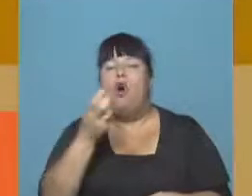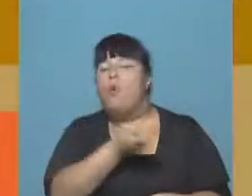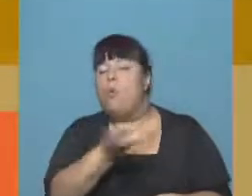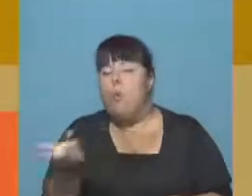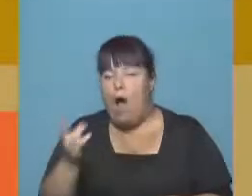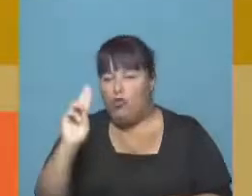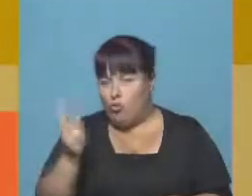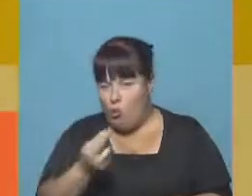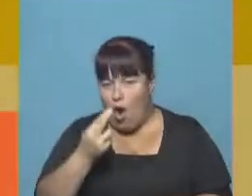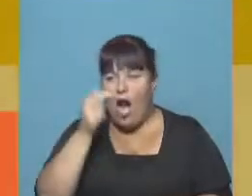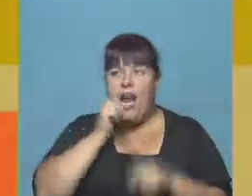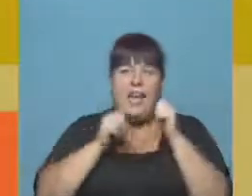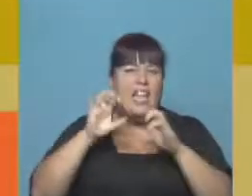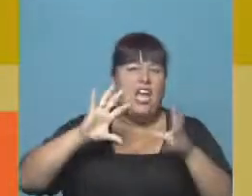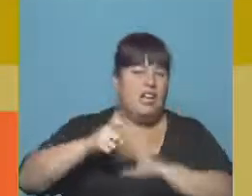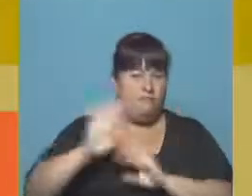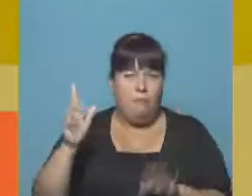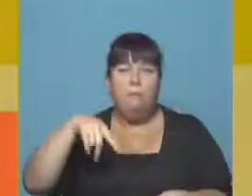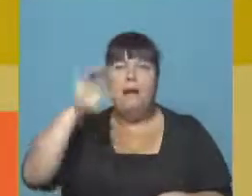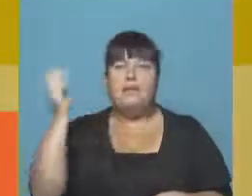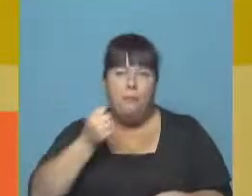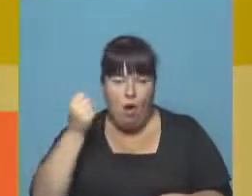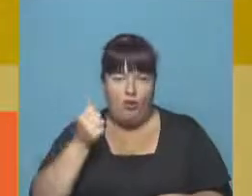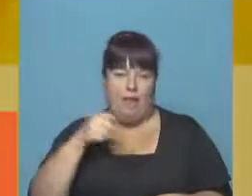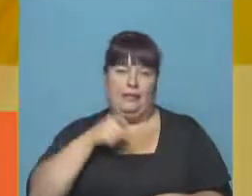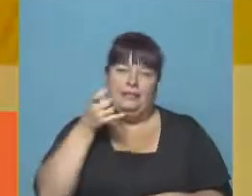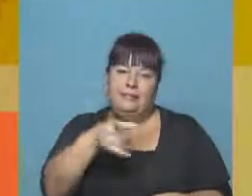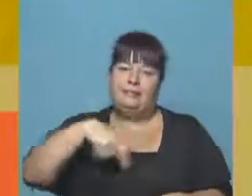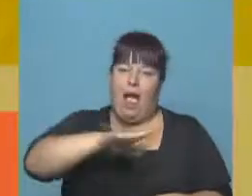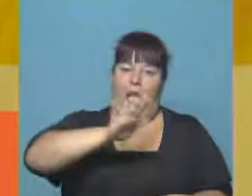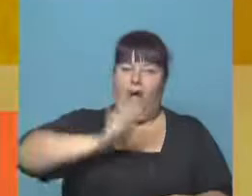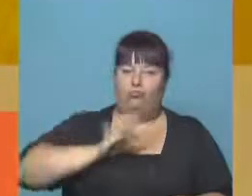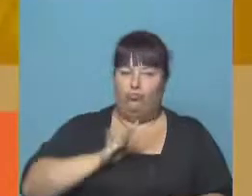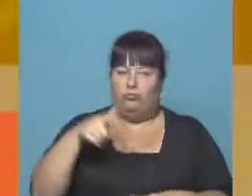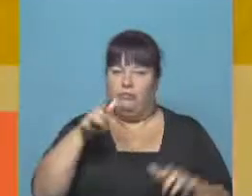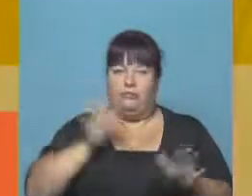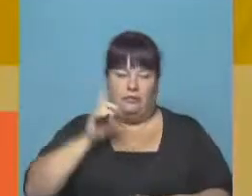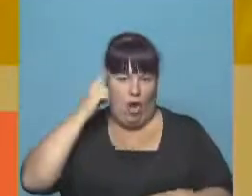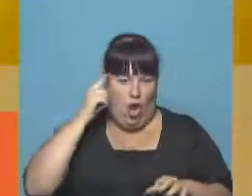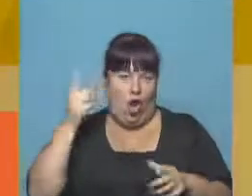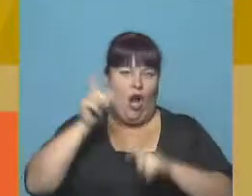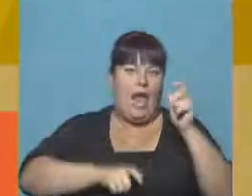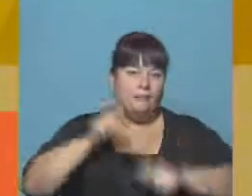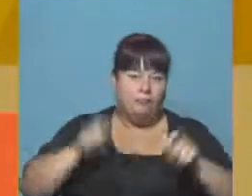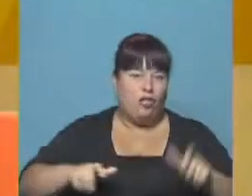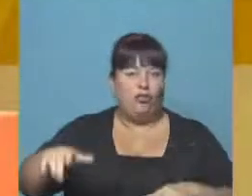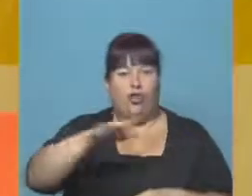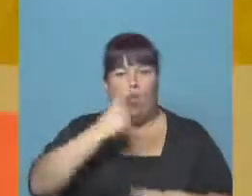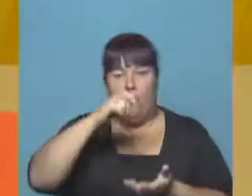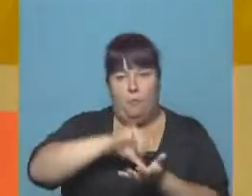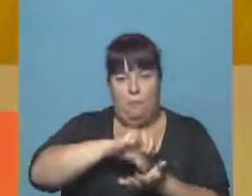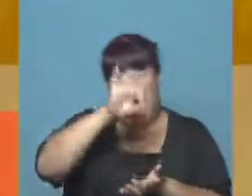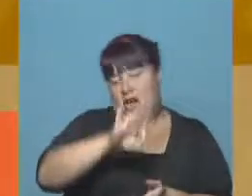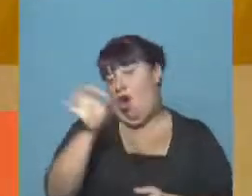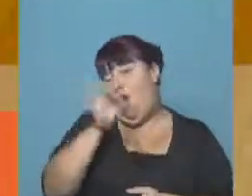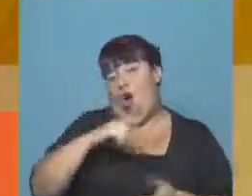cantidad de víctimas ni los daños, lo que importa es sembrar el terror, es sembrar esa paranoia entre la población de un país